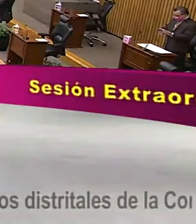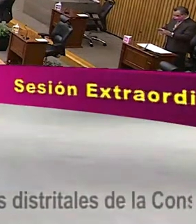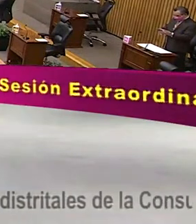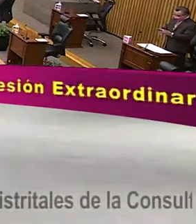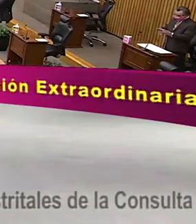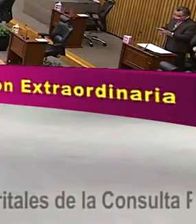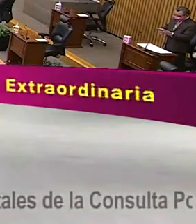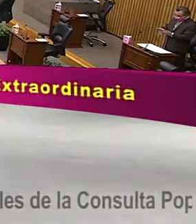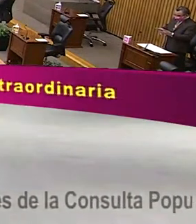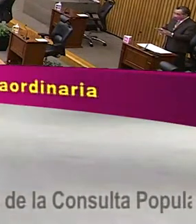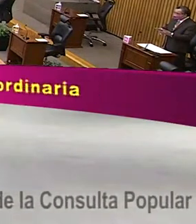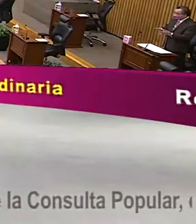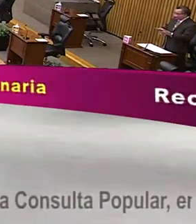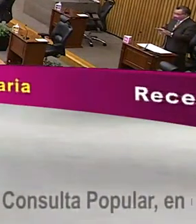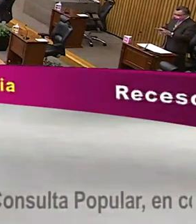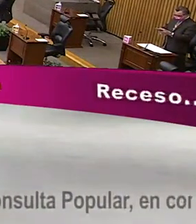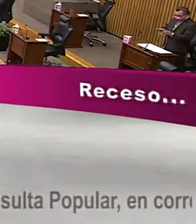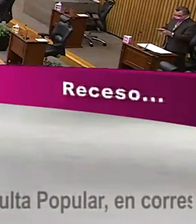ah